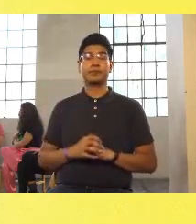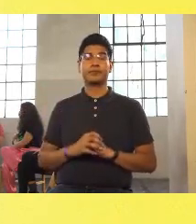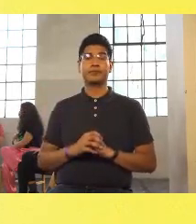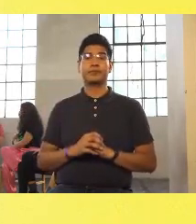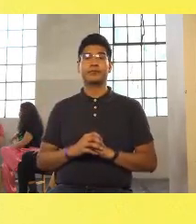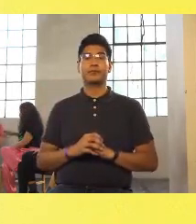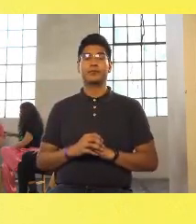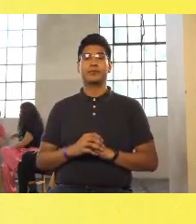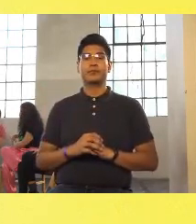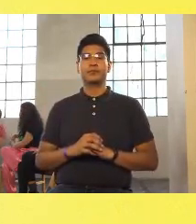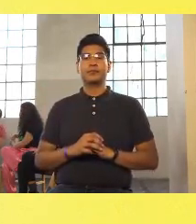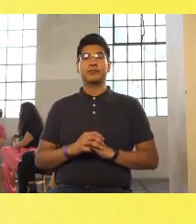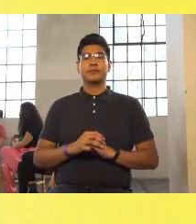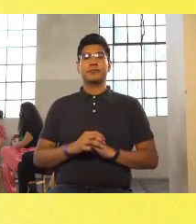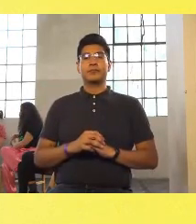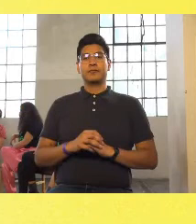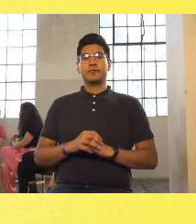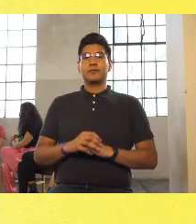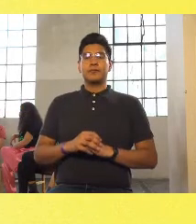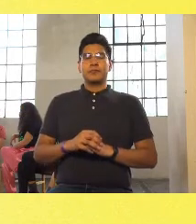Ah, sí.